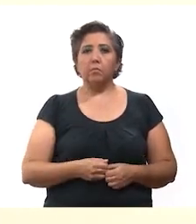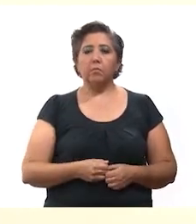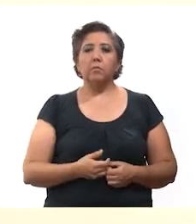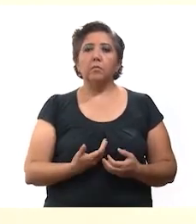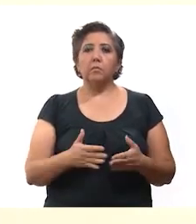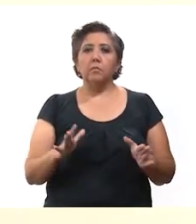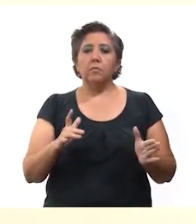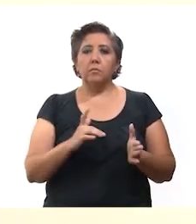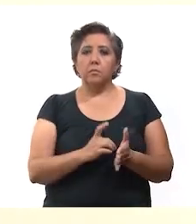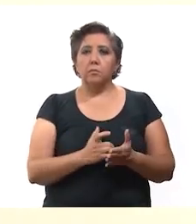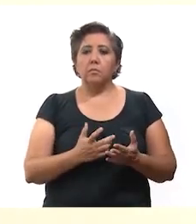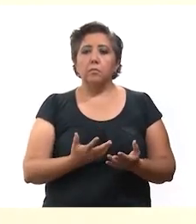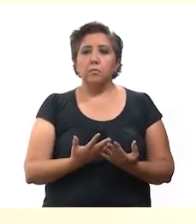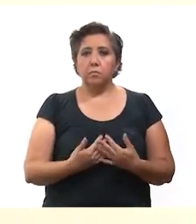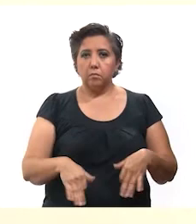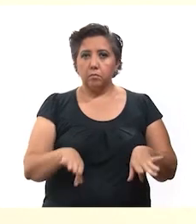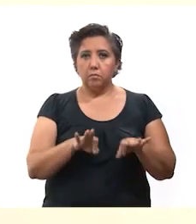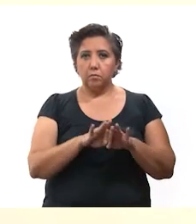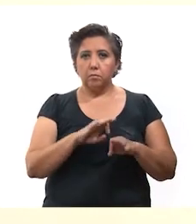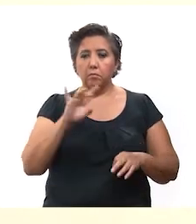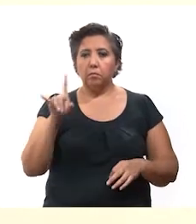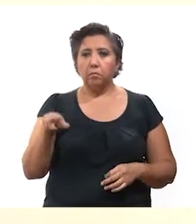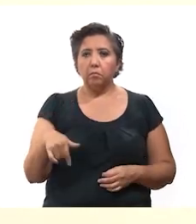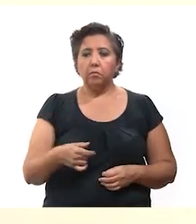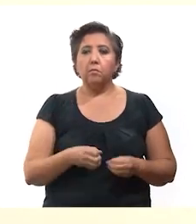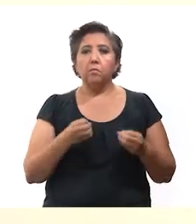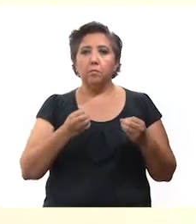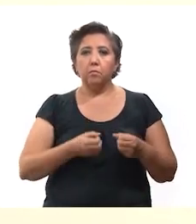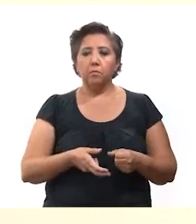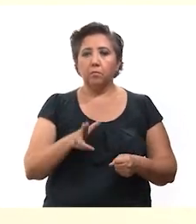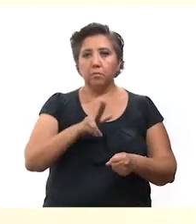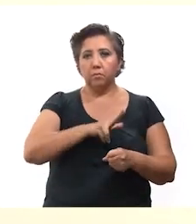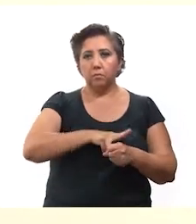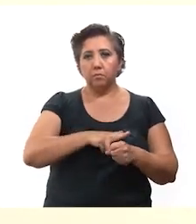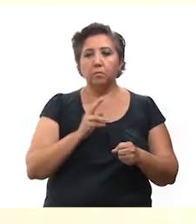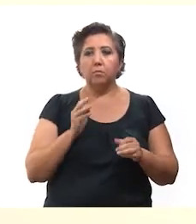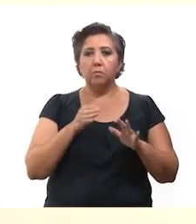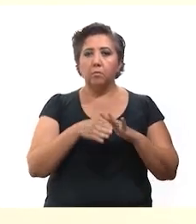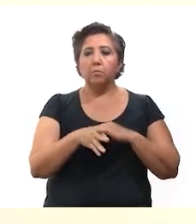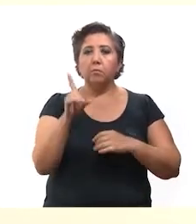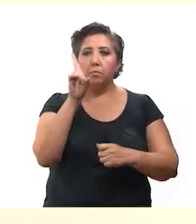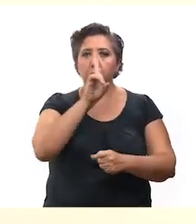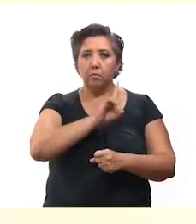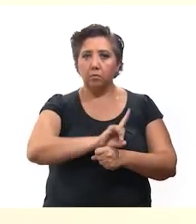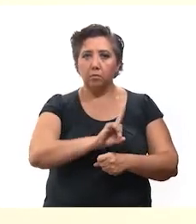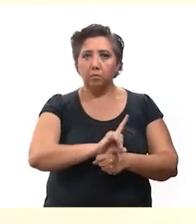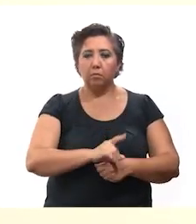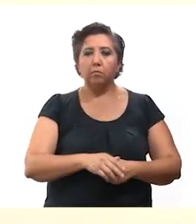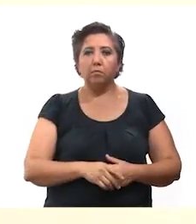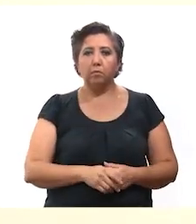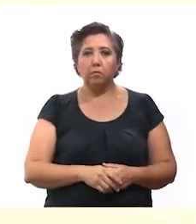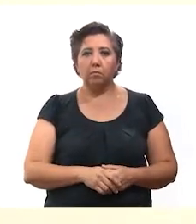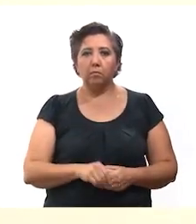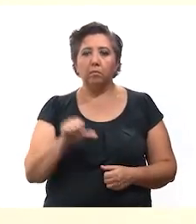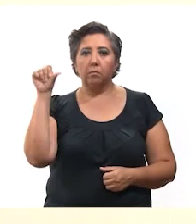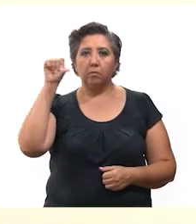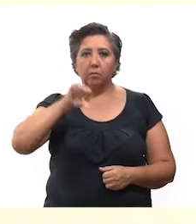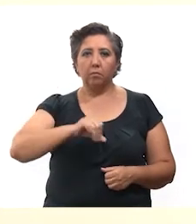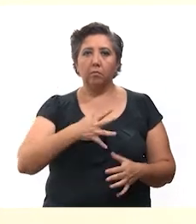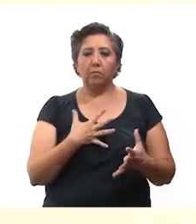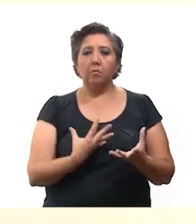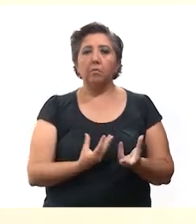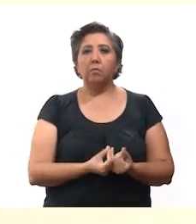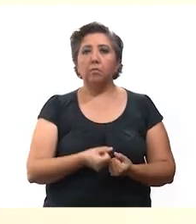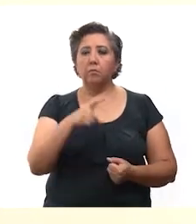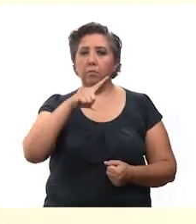treinta y cinco juntulul mak pakteo coronavirus. Noventa y tres tukajil jo. Nueve uman, seis valladolid. Cinco